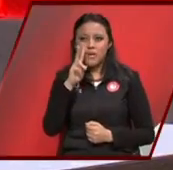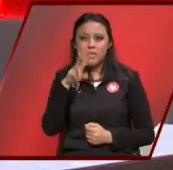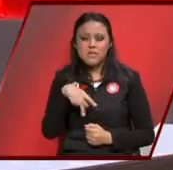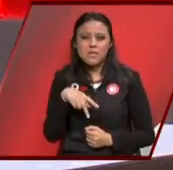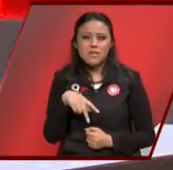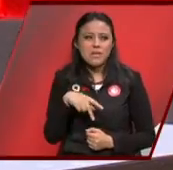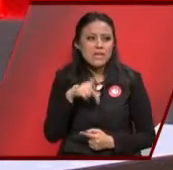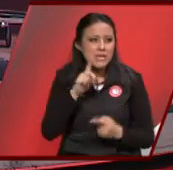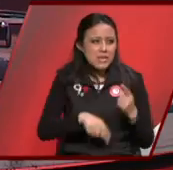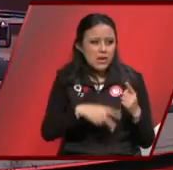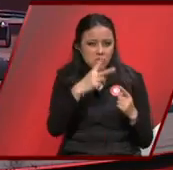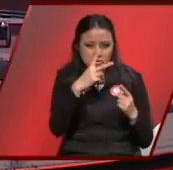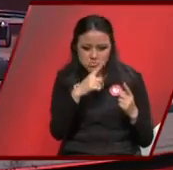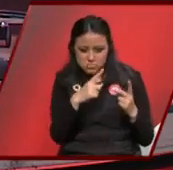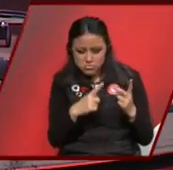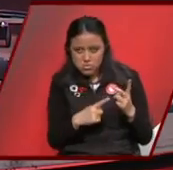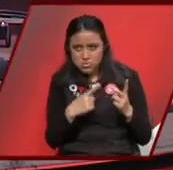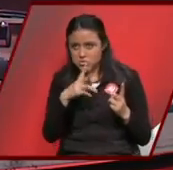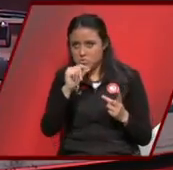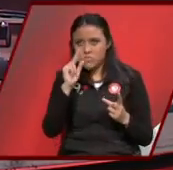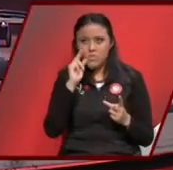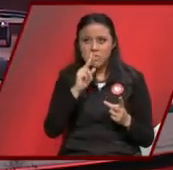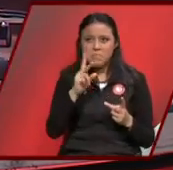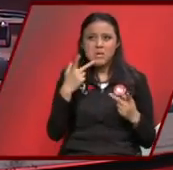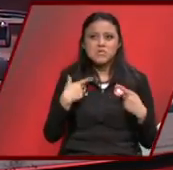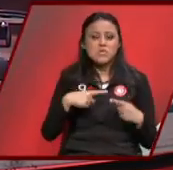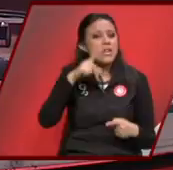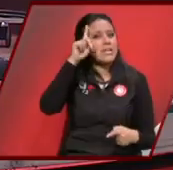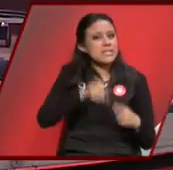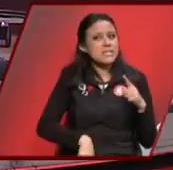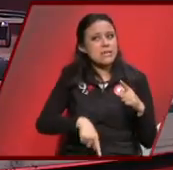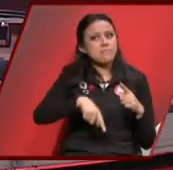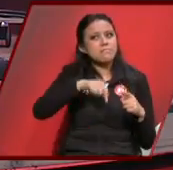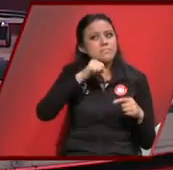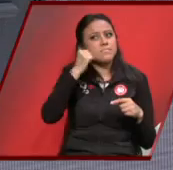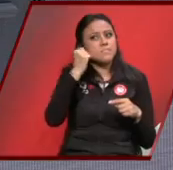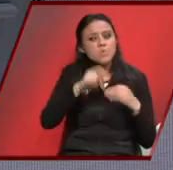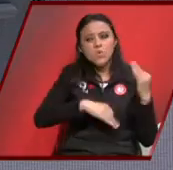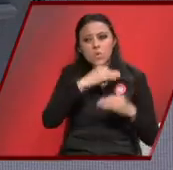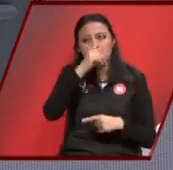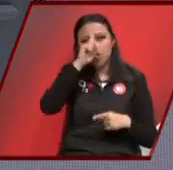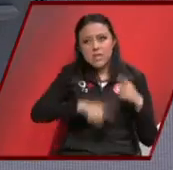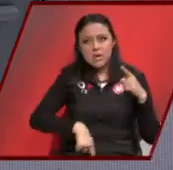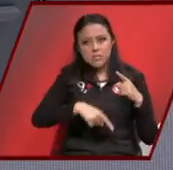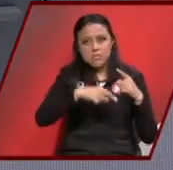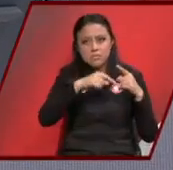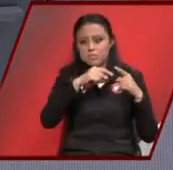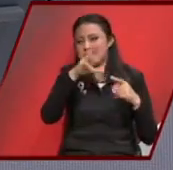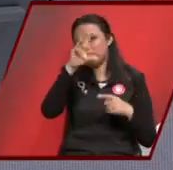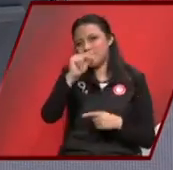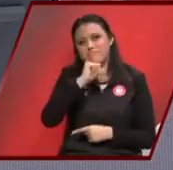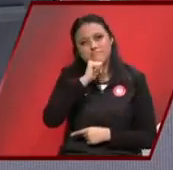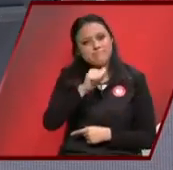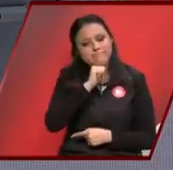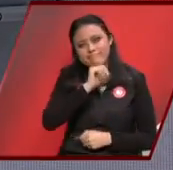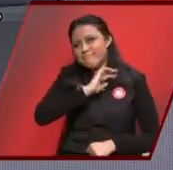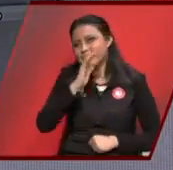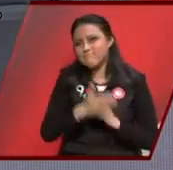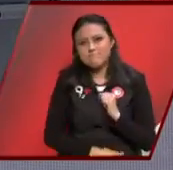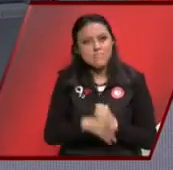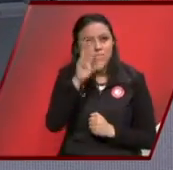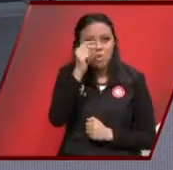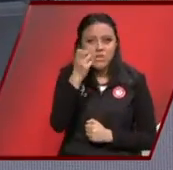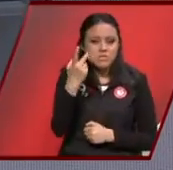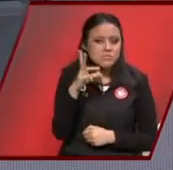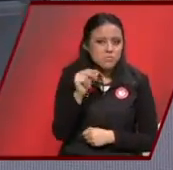Hay algunas, pero sí, le quitan 2 pisitos, una cosa así. Pero yo no ubico un cuate que te pasaste, violas el permiso, abajo todo. ¡Hola! Se acabó. No